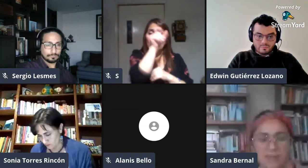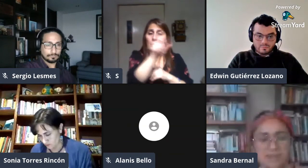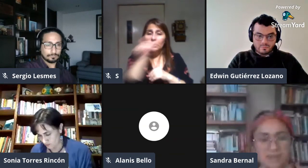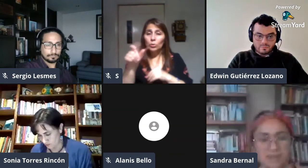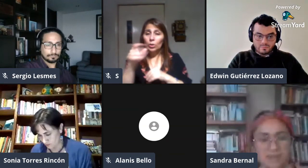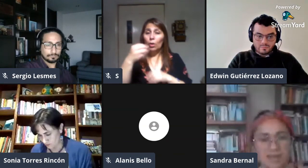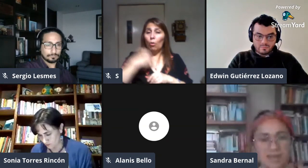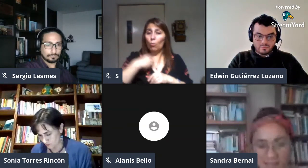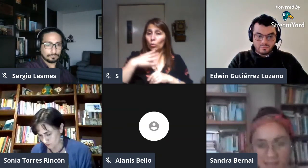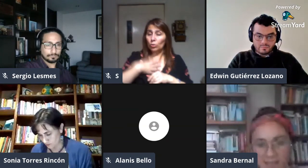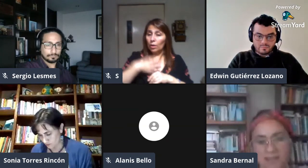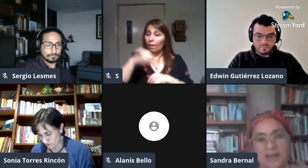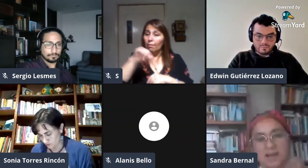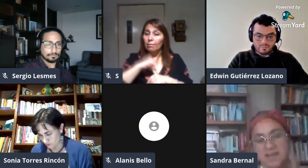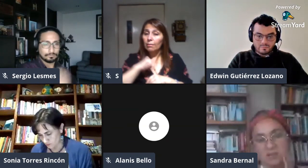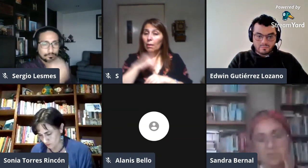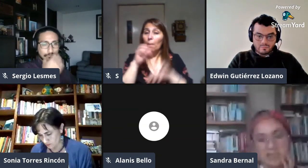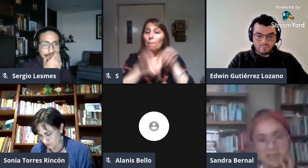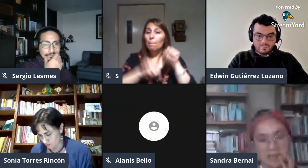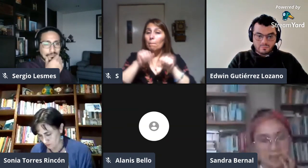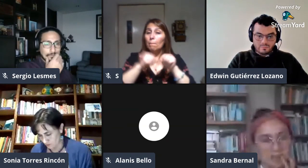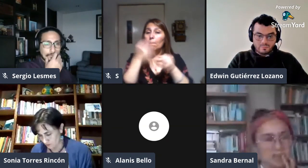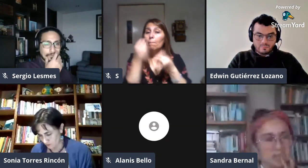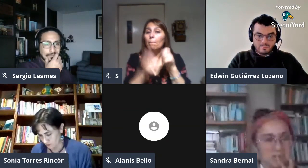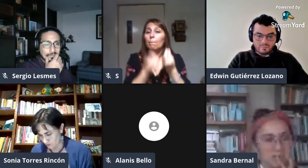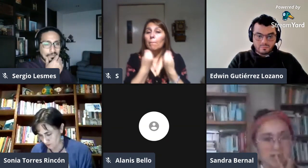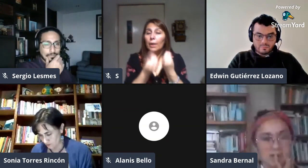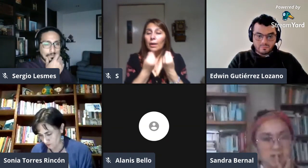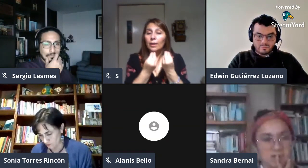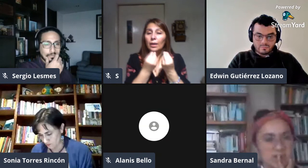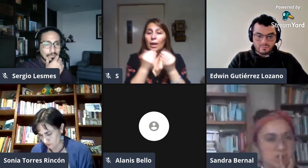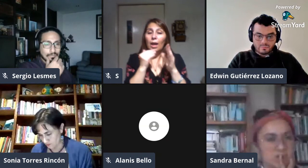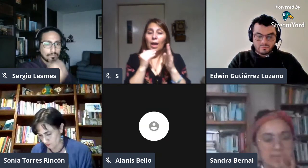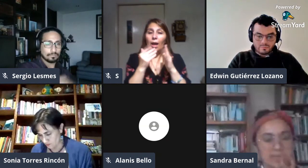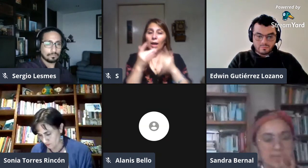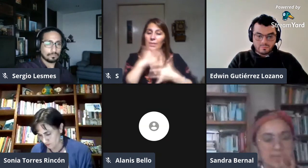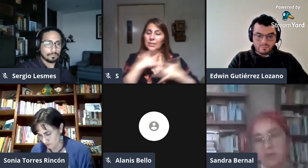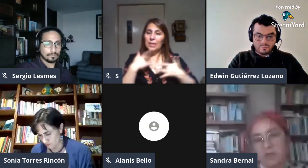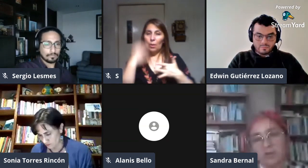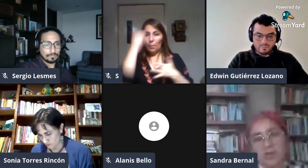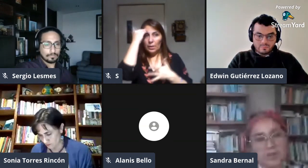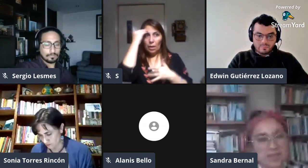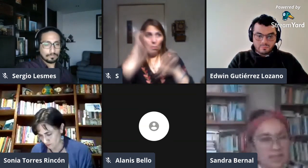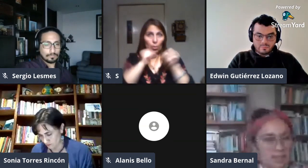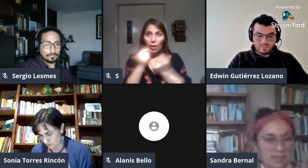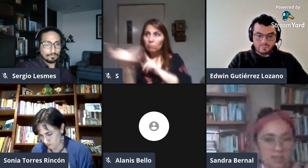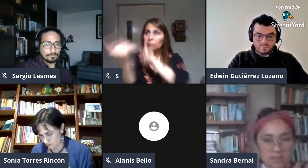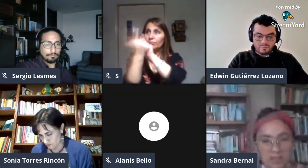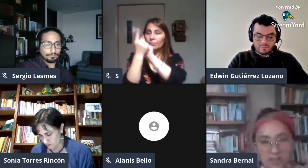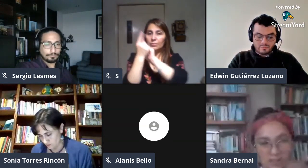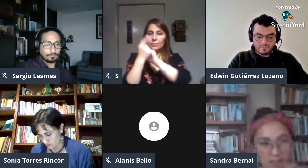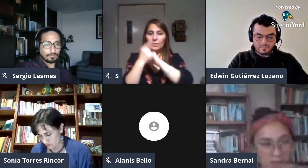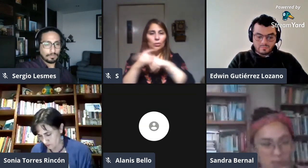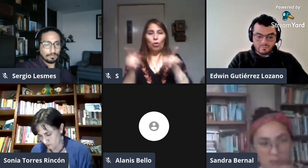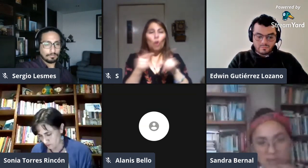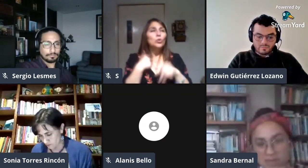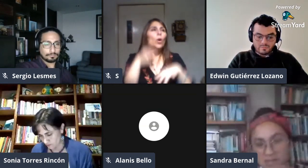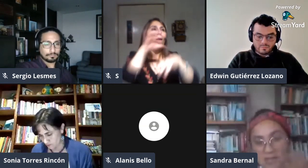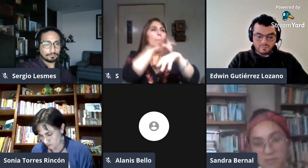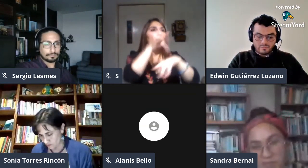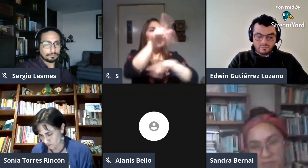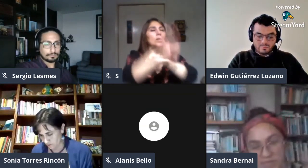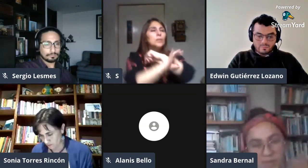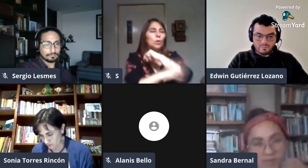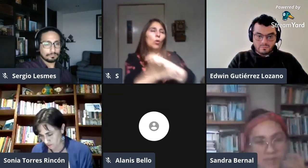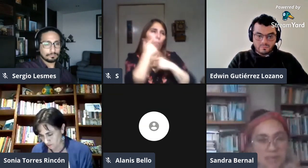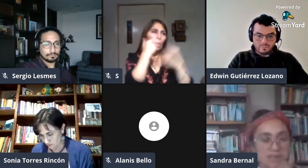la capacidad de acceder a salud mental. O sea, no es como que yo voy a ir a mi psicólogo de cabecera para que me atienda o voy a pedir